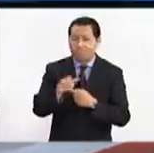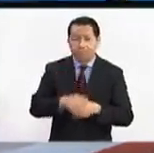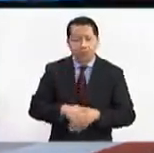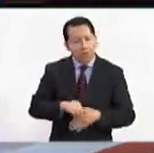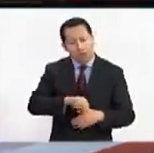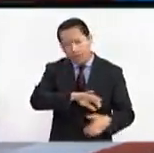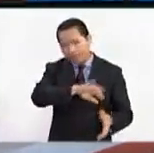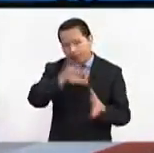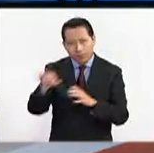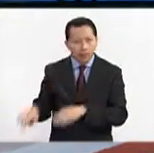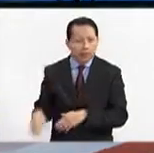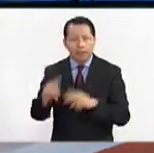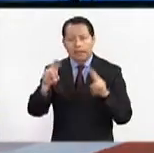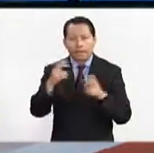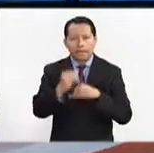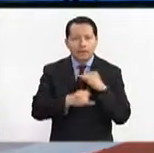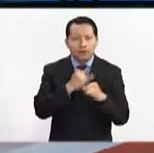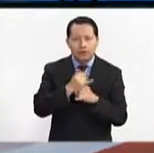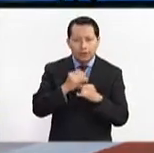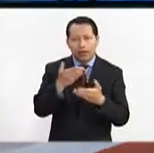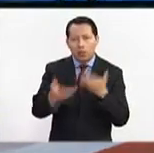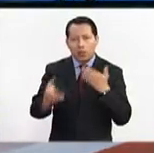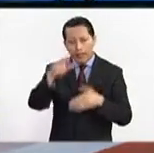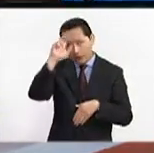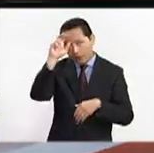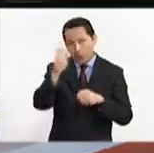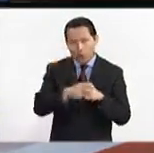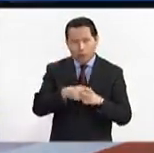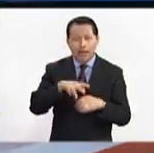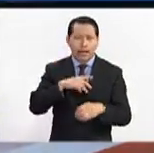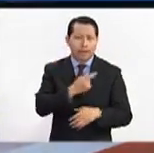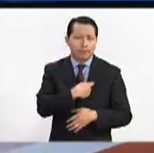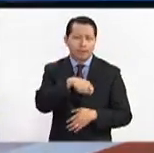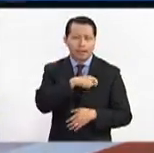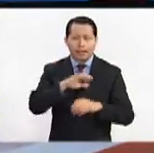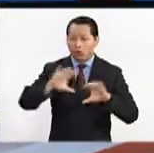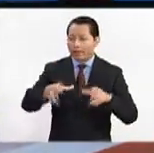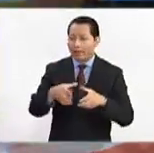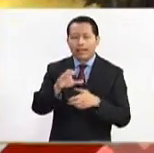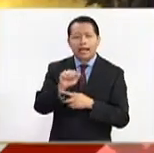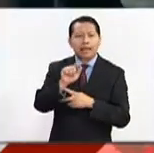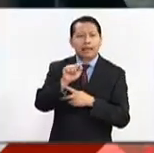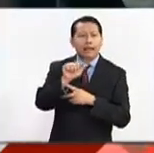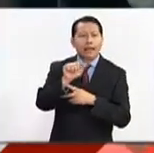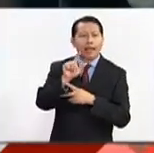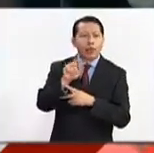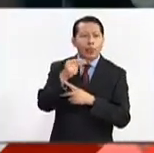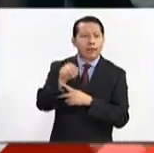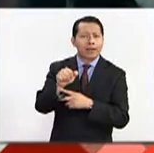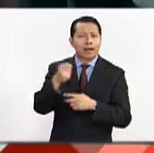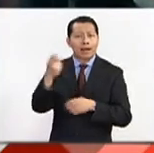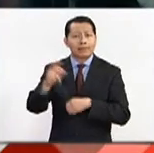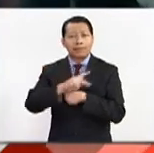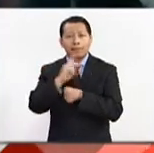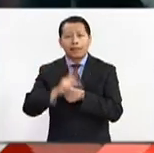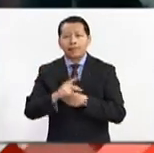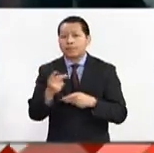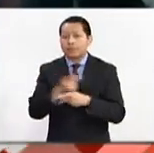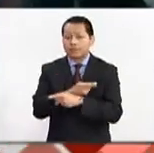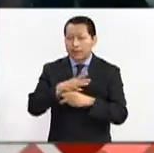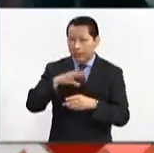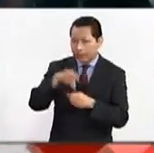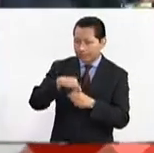otros temas internacionales, vámonos hasta Europa, vámonos hasta España. En la comunidad de Cataluña, allá en este país ibérico, se llevó a